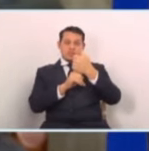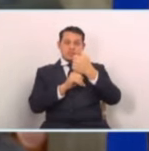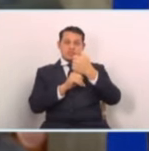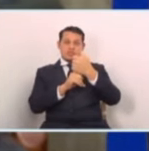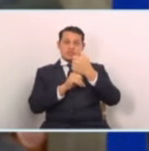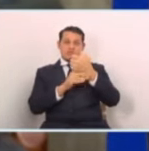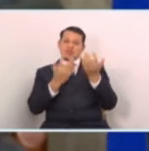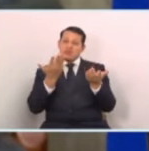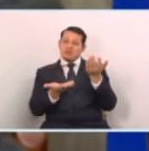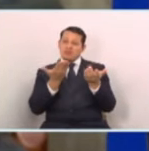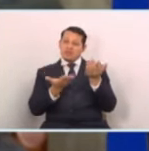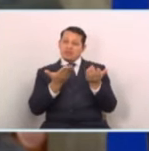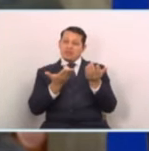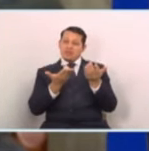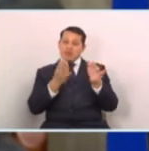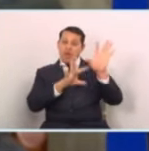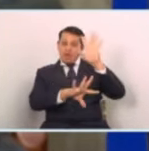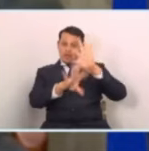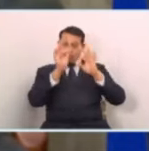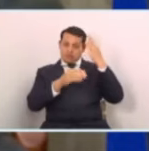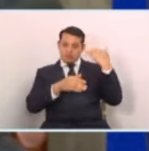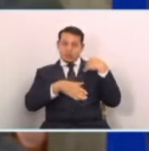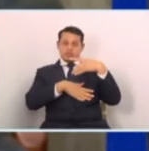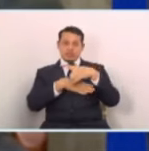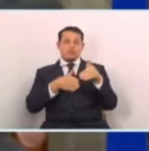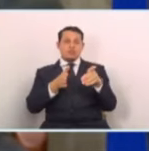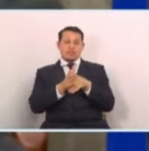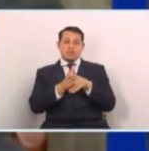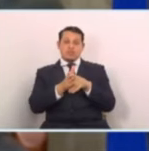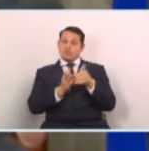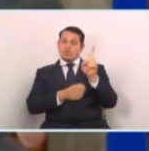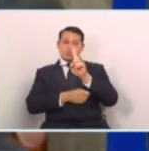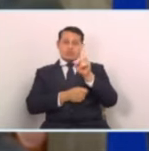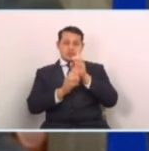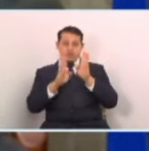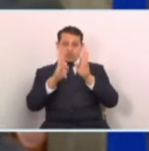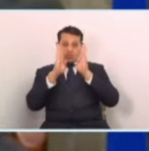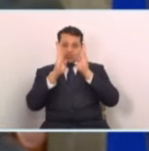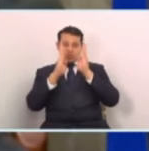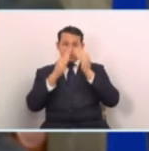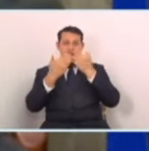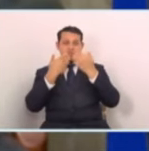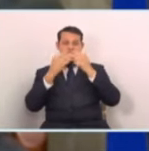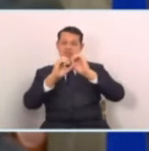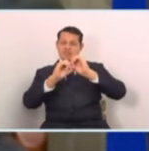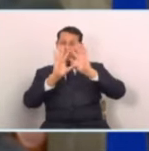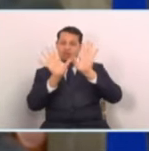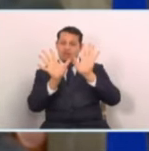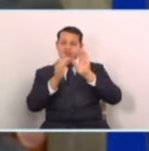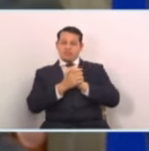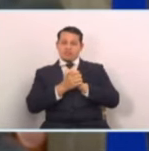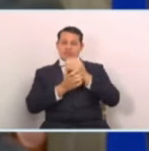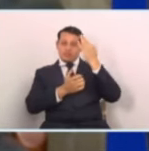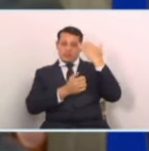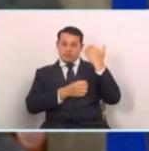consideración que quizás algunas colegas diputadas no escucharon claramente.